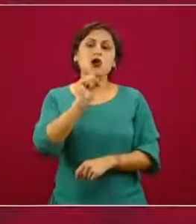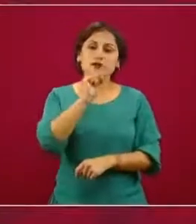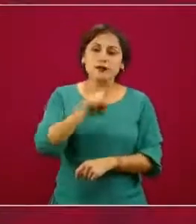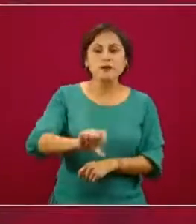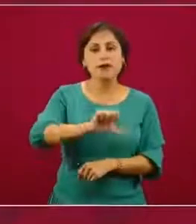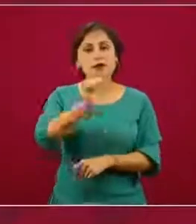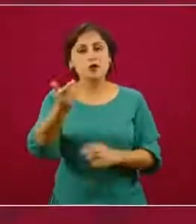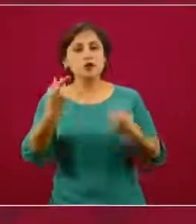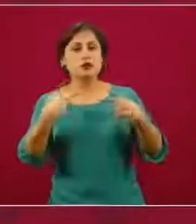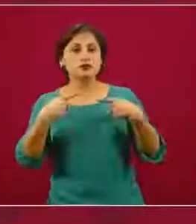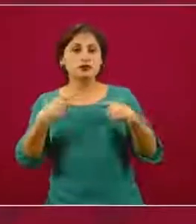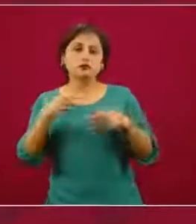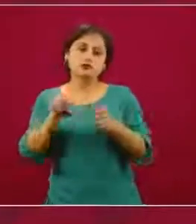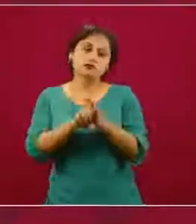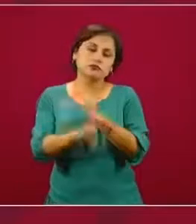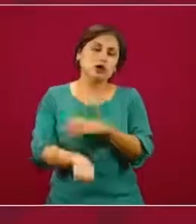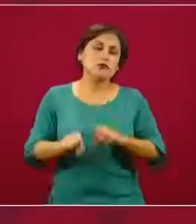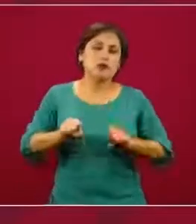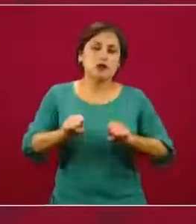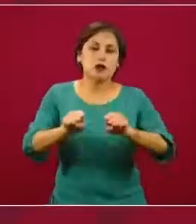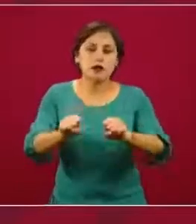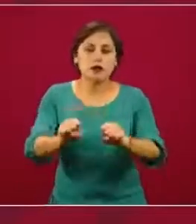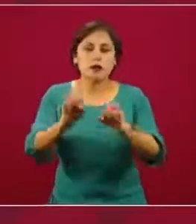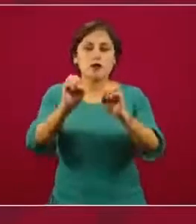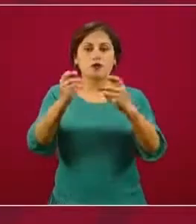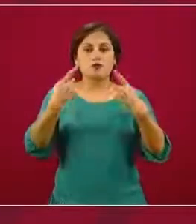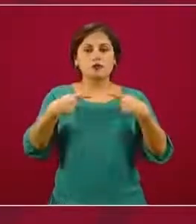personal, camilleros, trabajadoras y